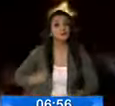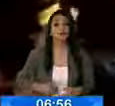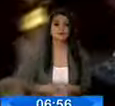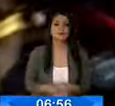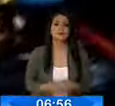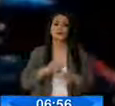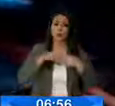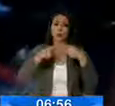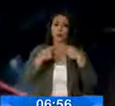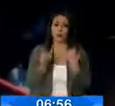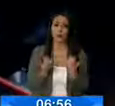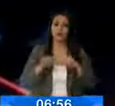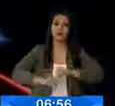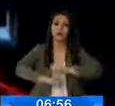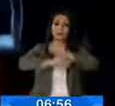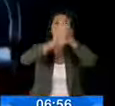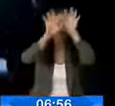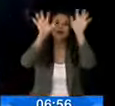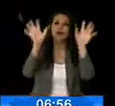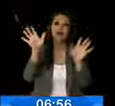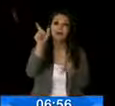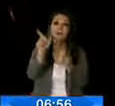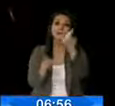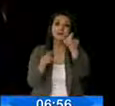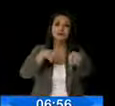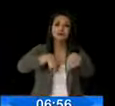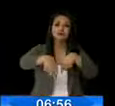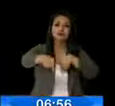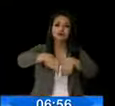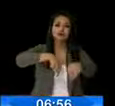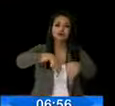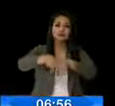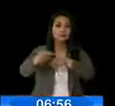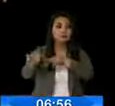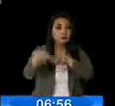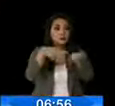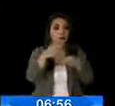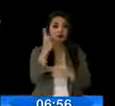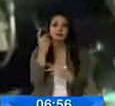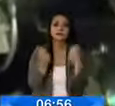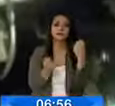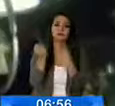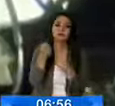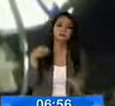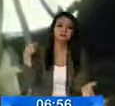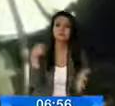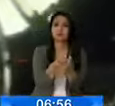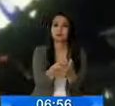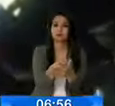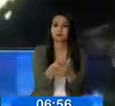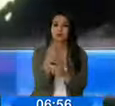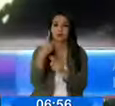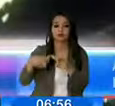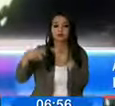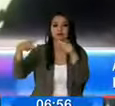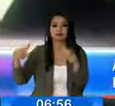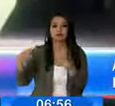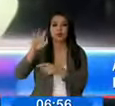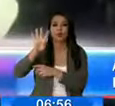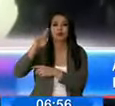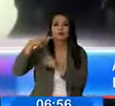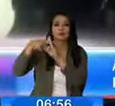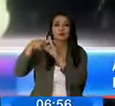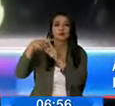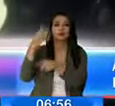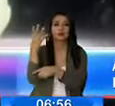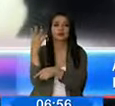Ocurrió en la madrugada. Conductores que circulaban a esa hora por la carretera se percataron del choque de dos vehículos, uno tipo 4x4 y el otro un camión